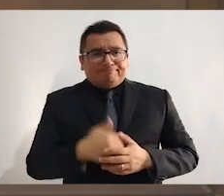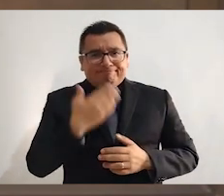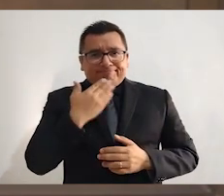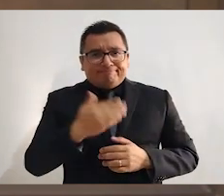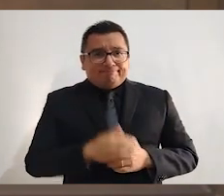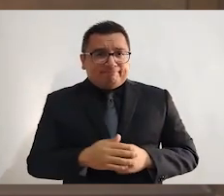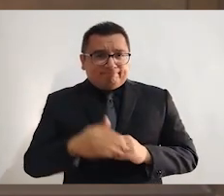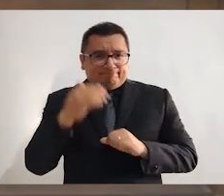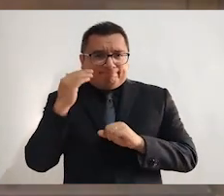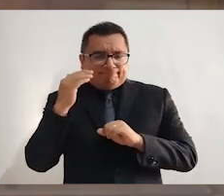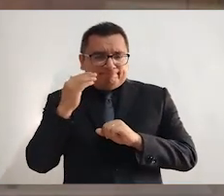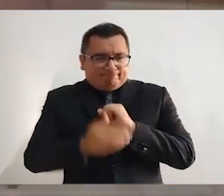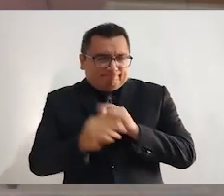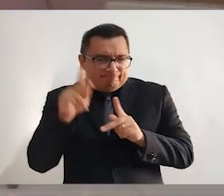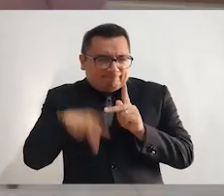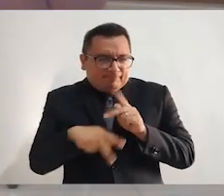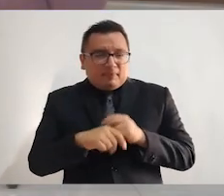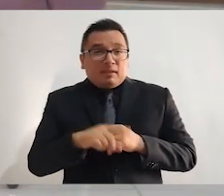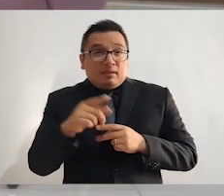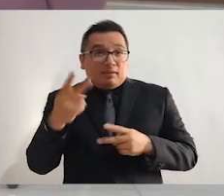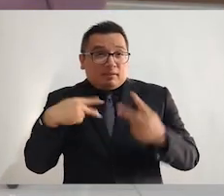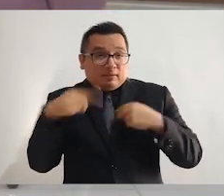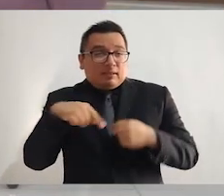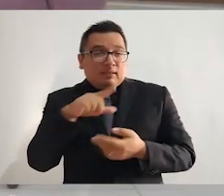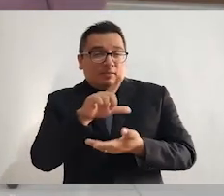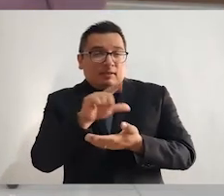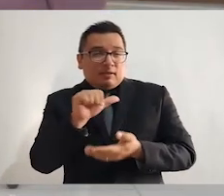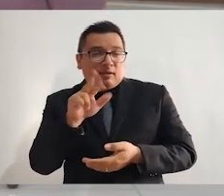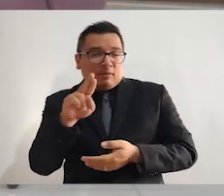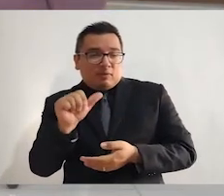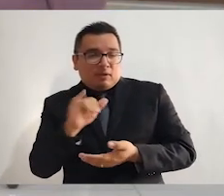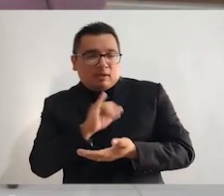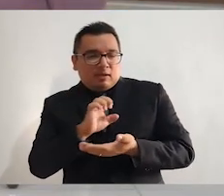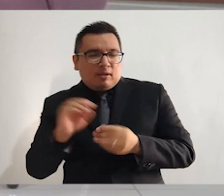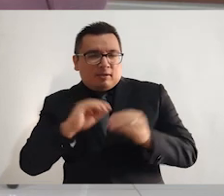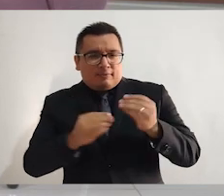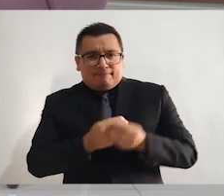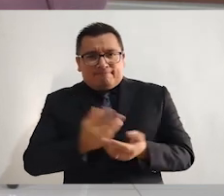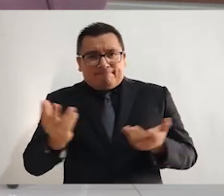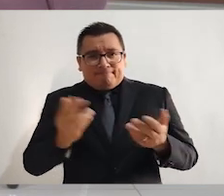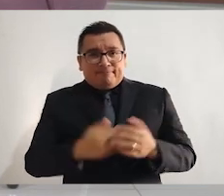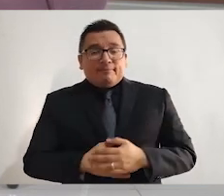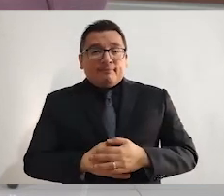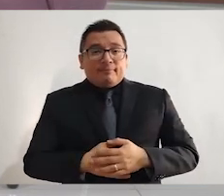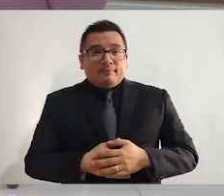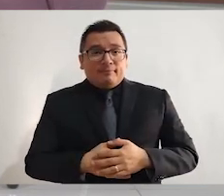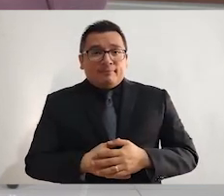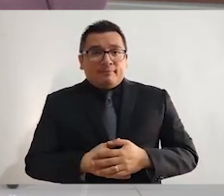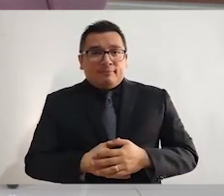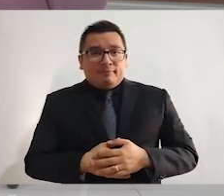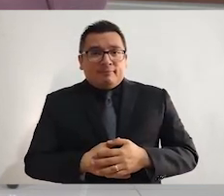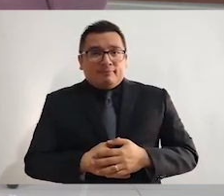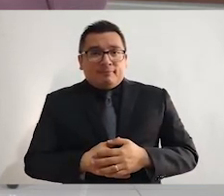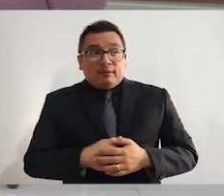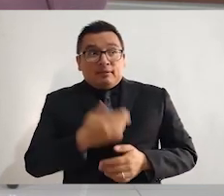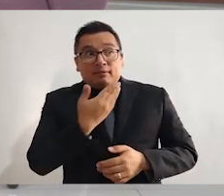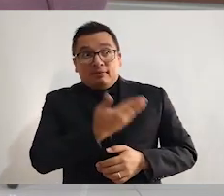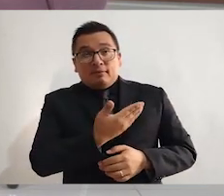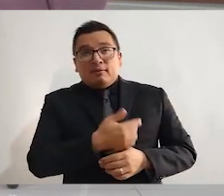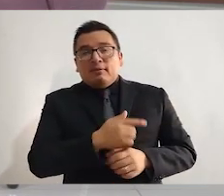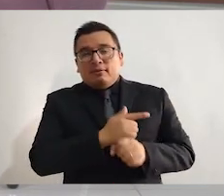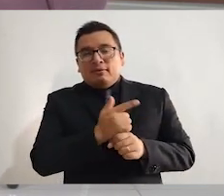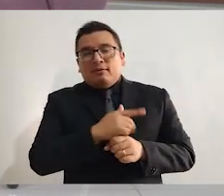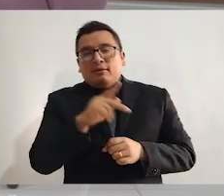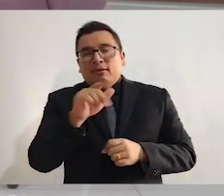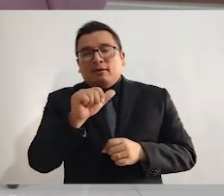vamos a ir a una pausa. Le invitamos a que no le cambie, está usted en La Urna, programa de radio y televisión del Instituto Electoral de Coahuila. Está conmigo